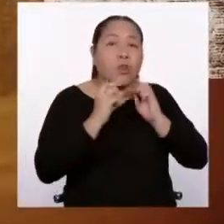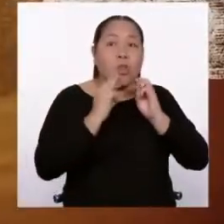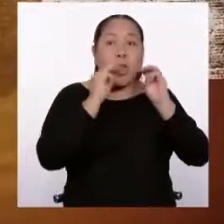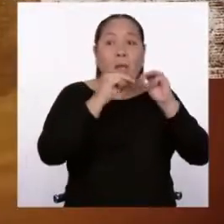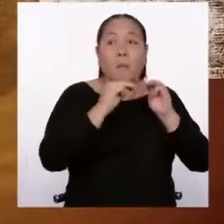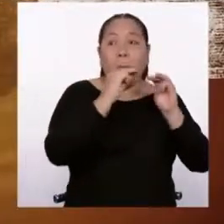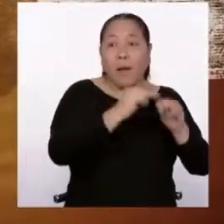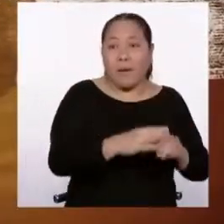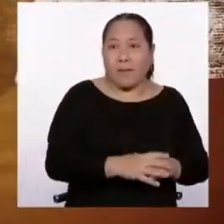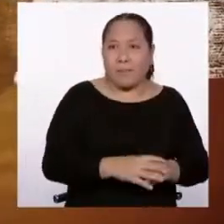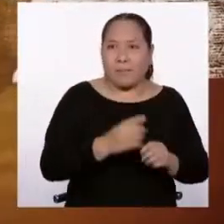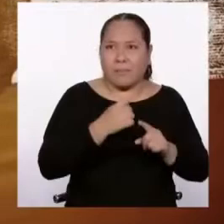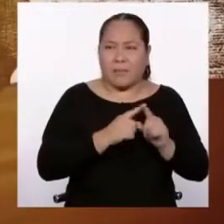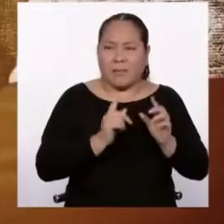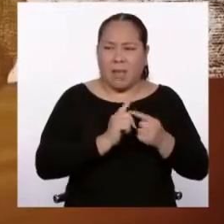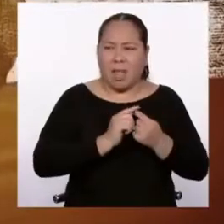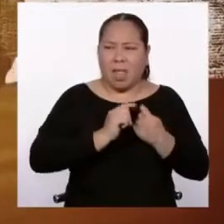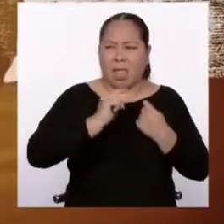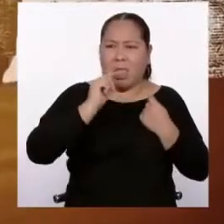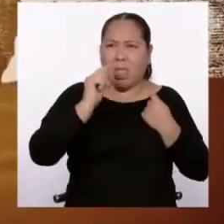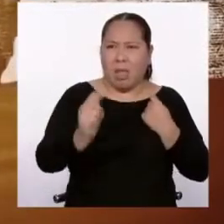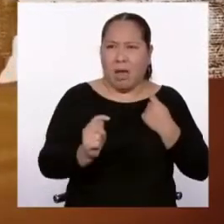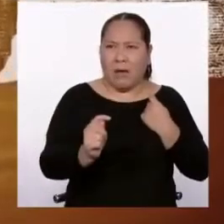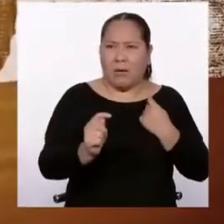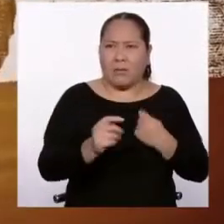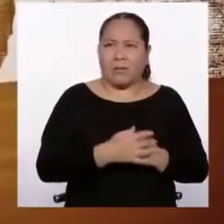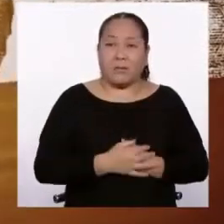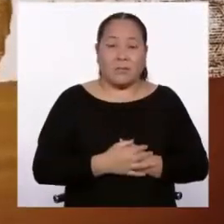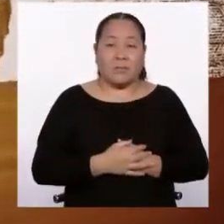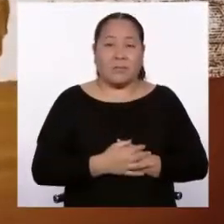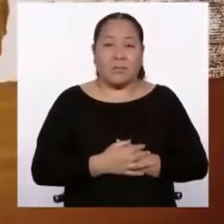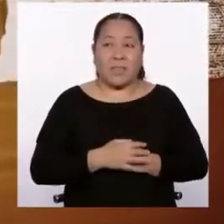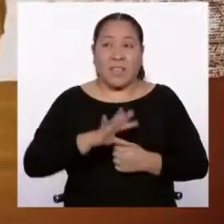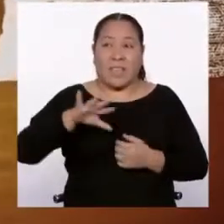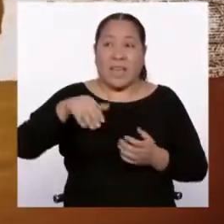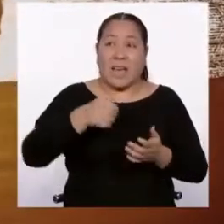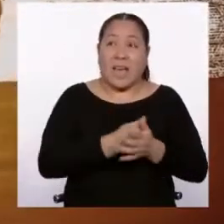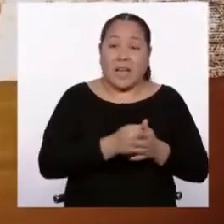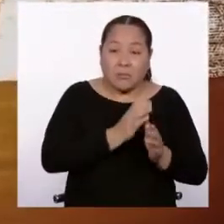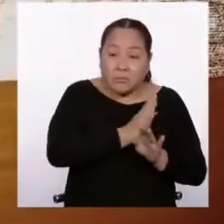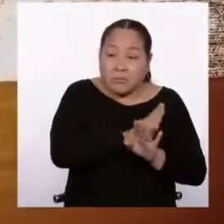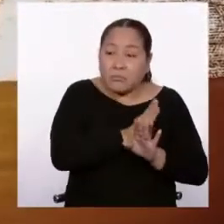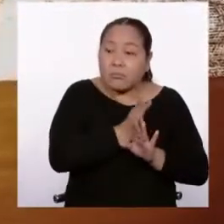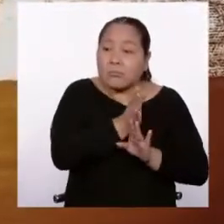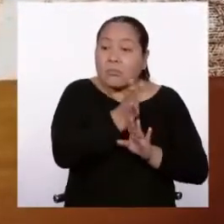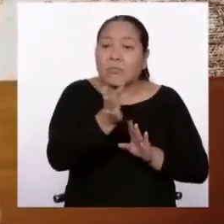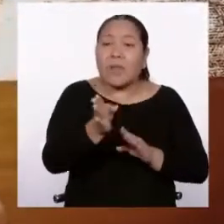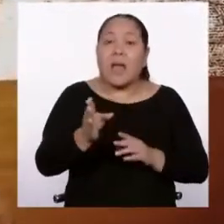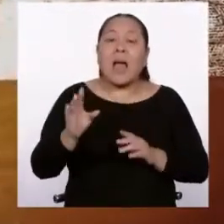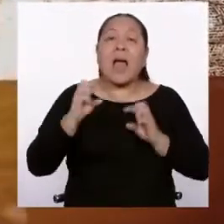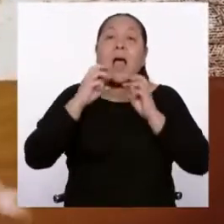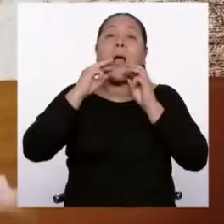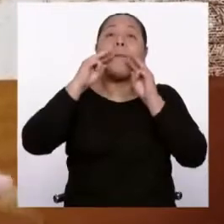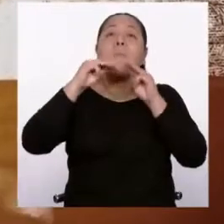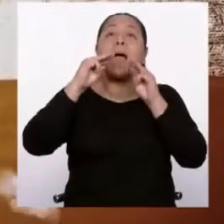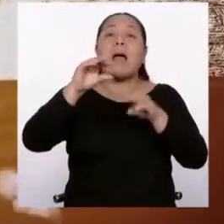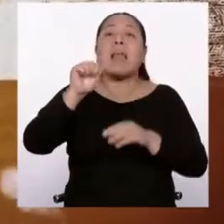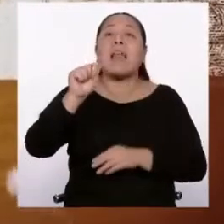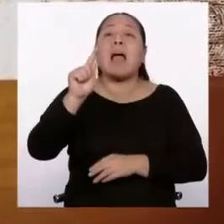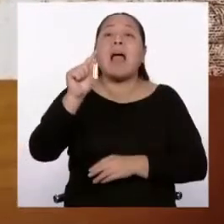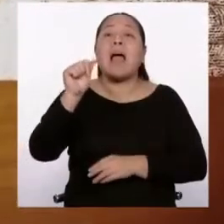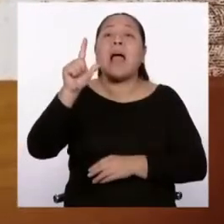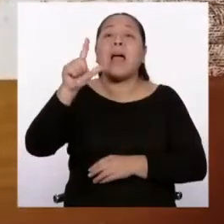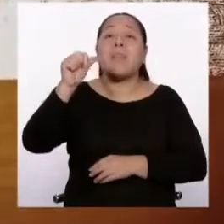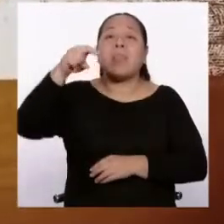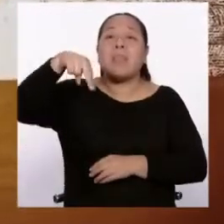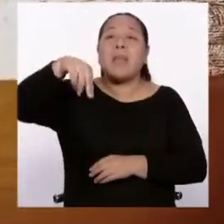muy lejos en la cuenca del Pacífico y llegar hasta el Atlántico, la cuenca comercial más jugosa por ese entonces,